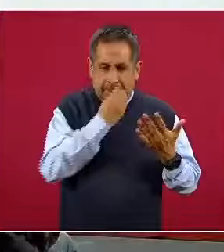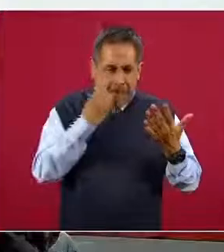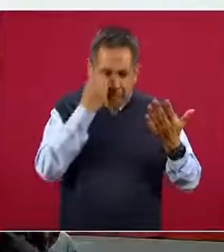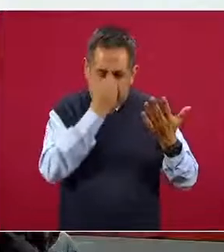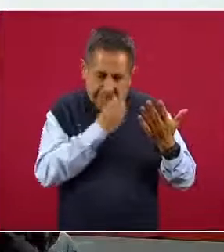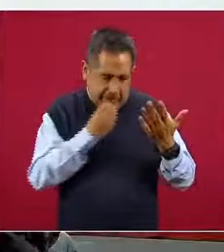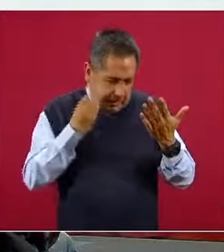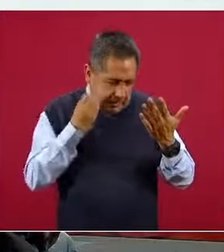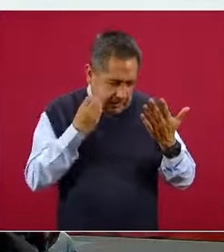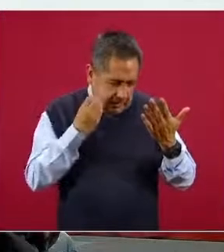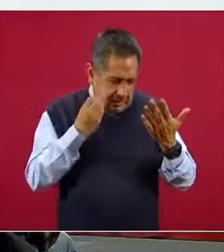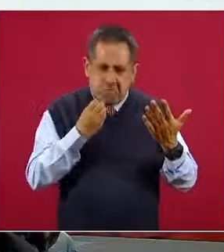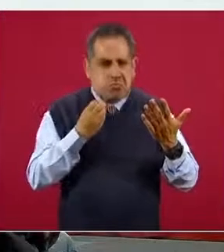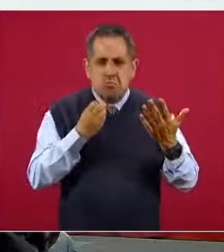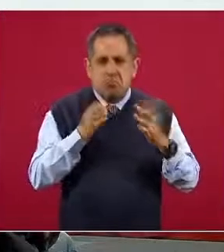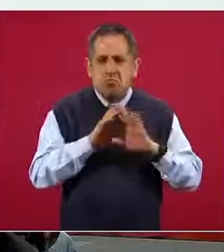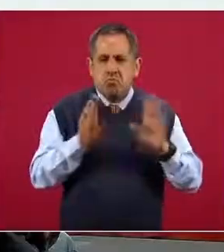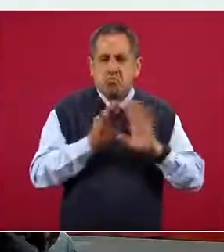representan al día de hoy